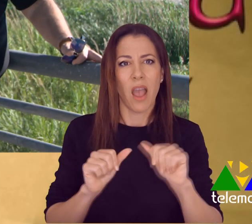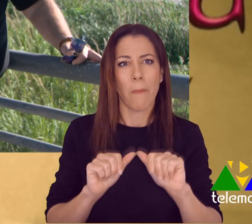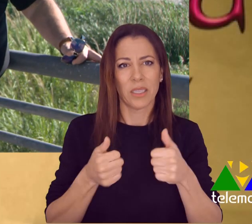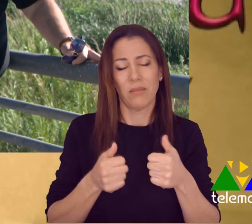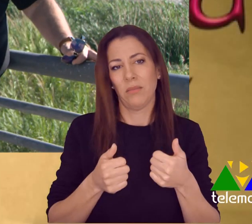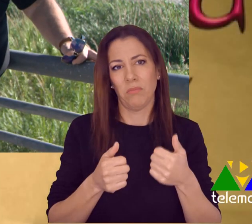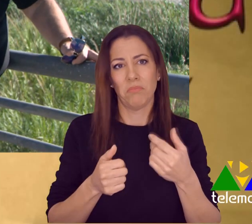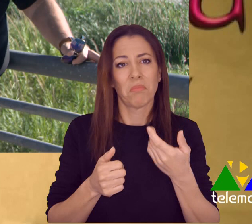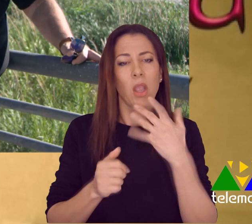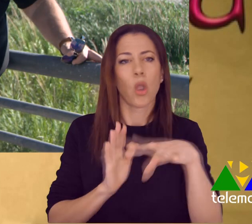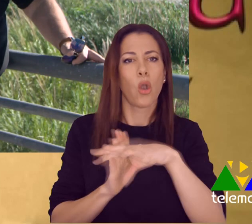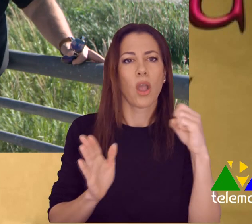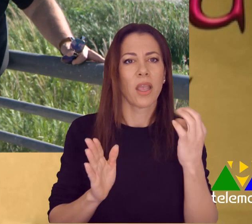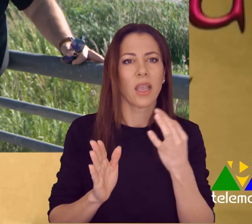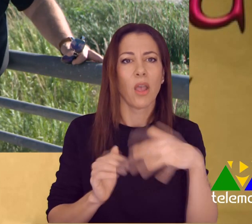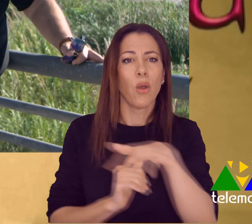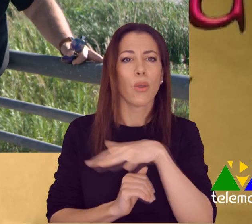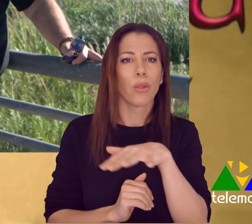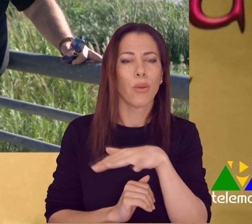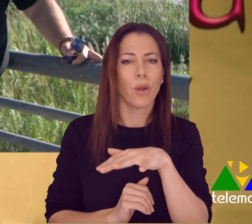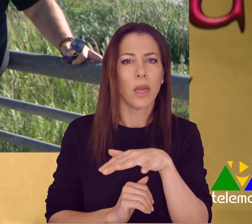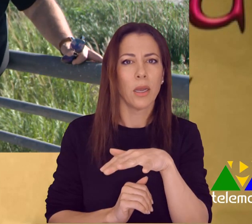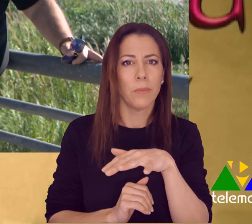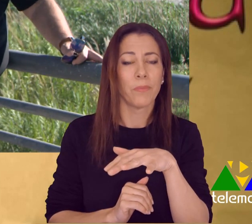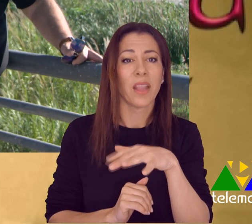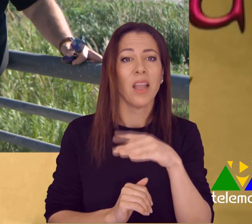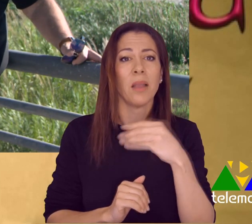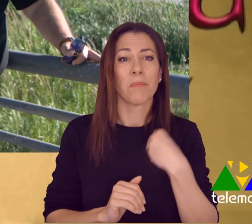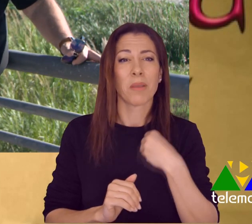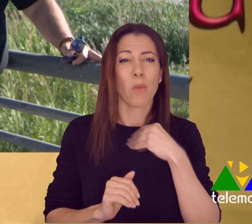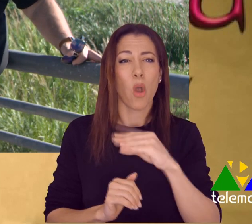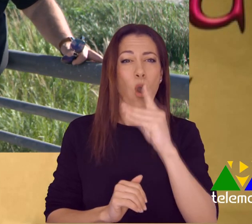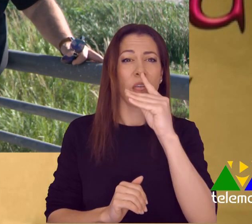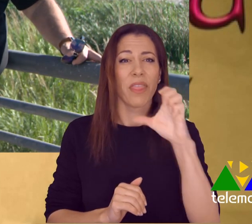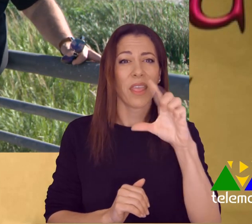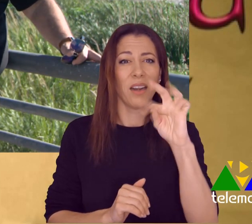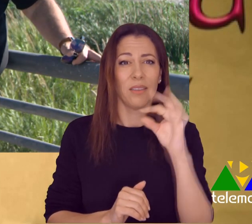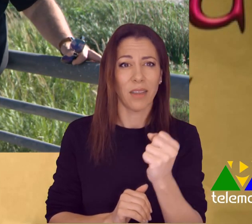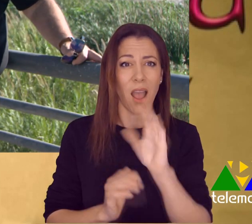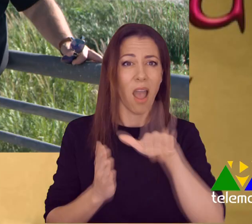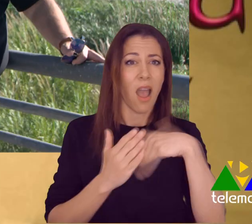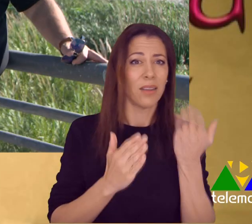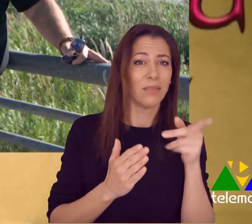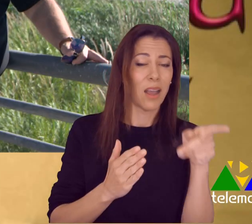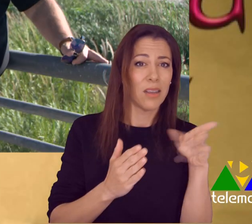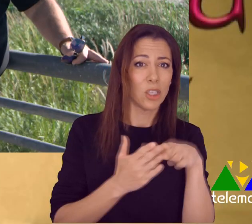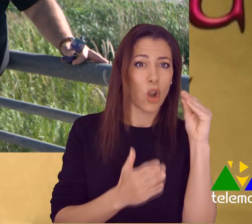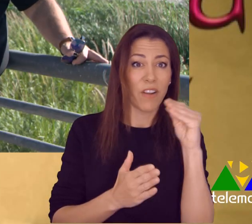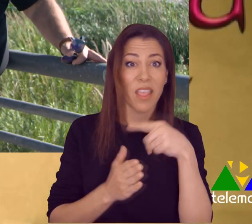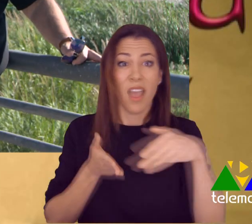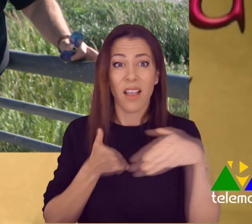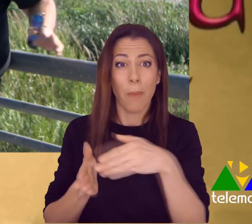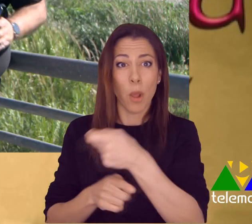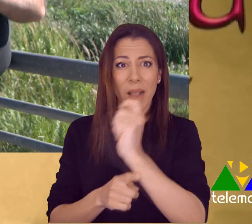lado para otro. Entonces se cogió la zona del delta prácticamente para Salobreña y a partir de Camino Pescadores para